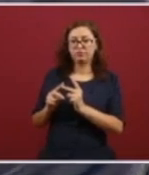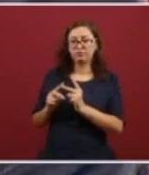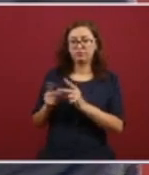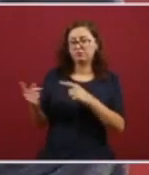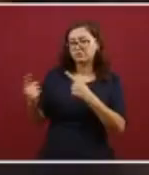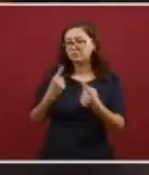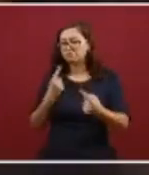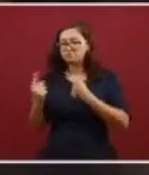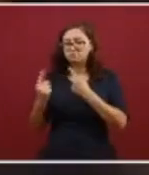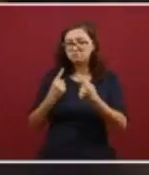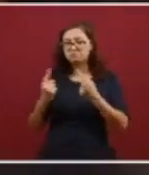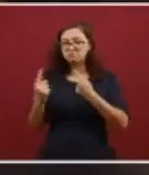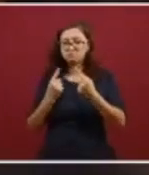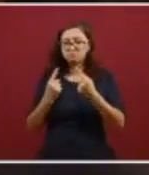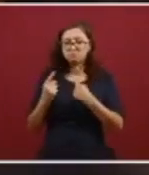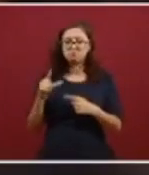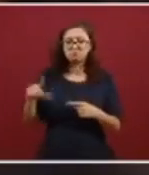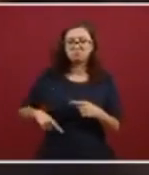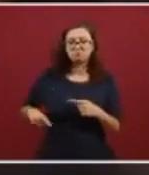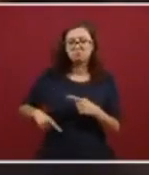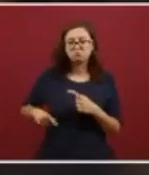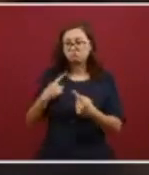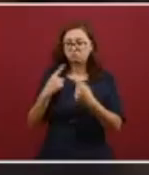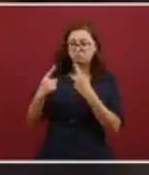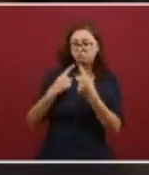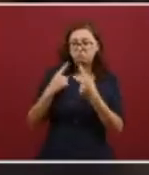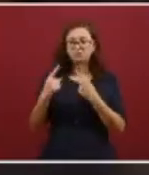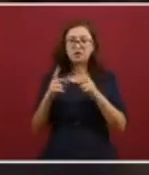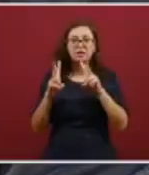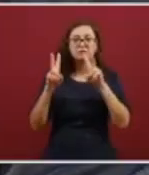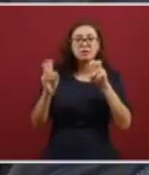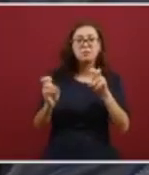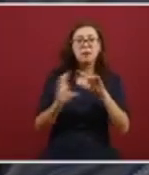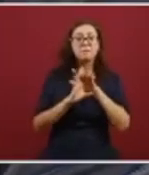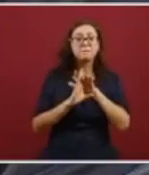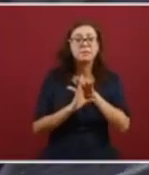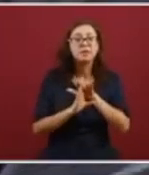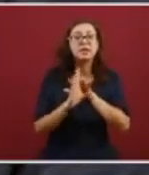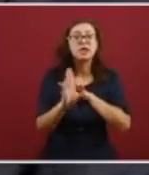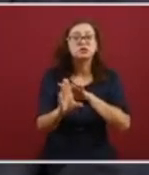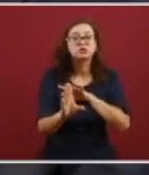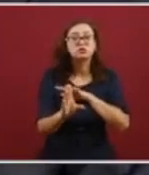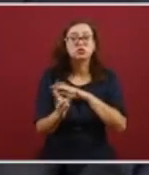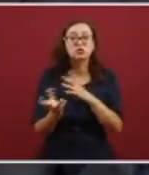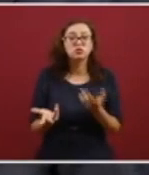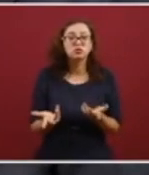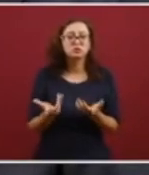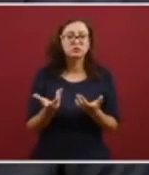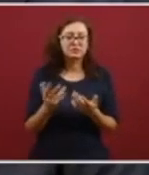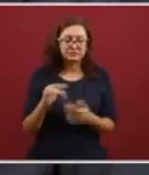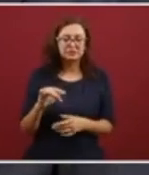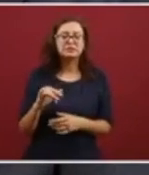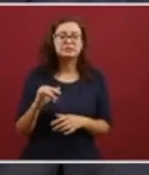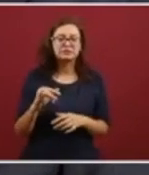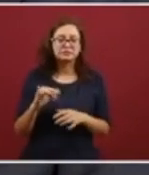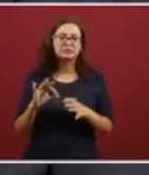esgrimiendo en el gobierno de Estados Unidos es lo migratorio, aunque hay una relación.